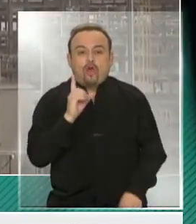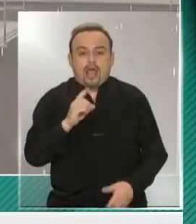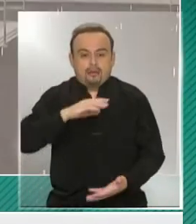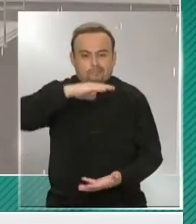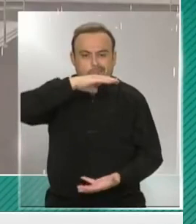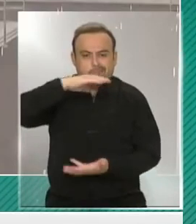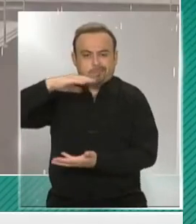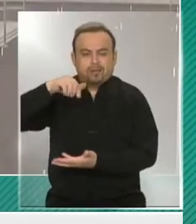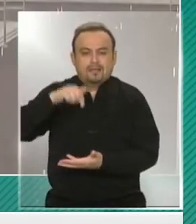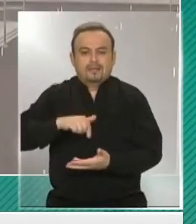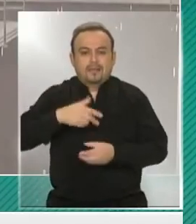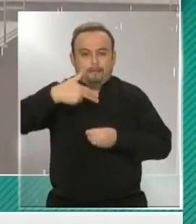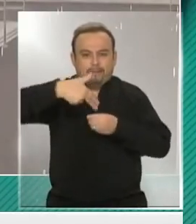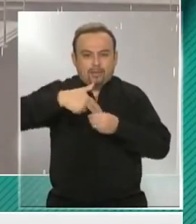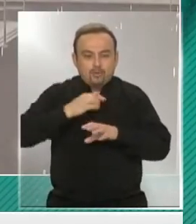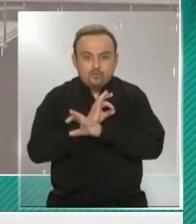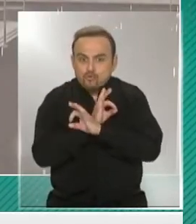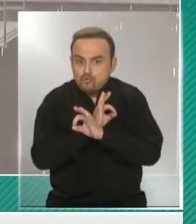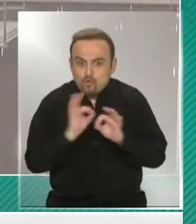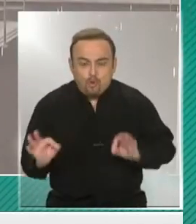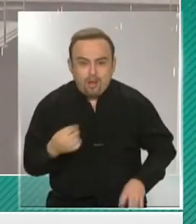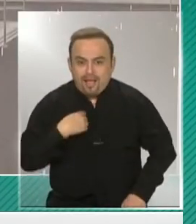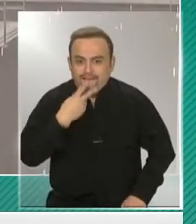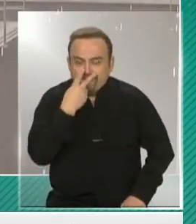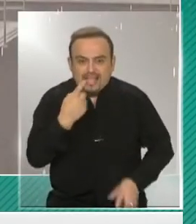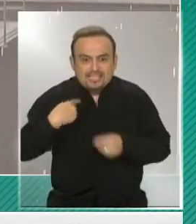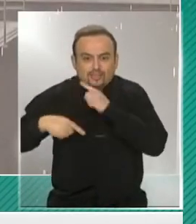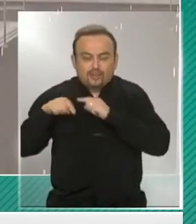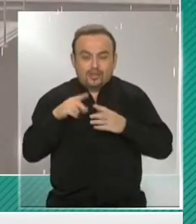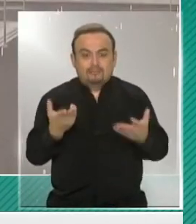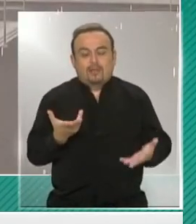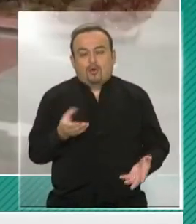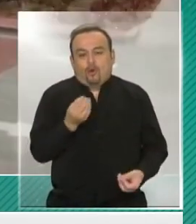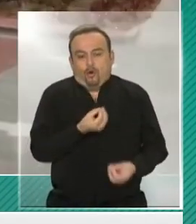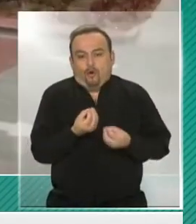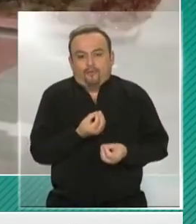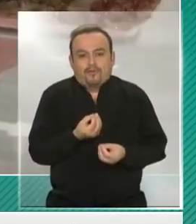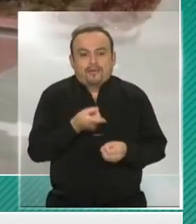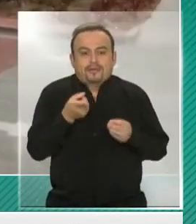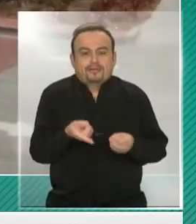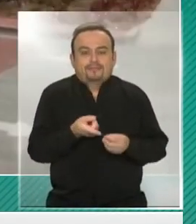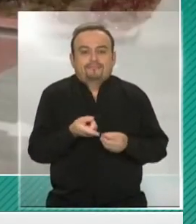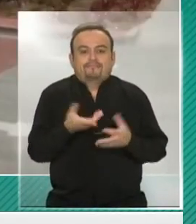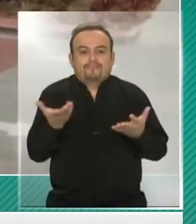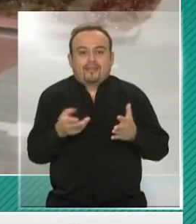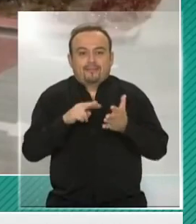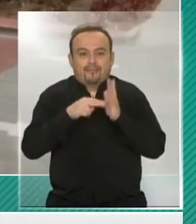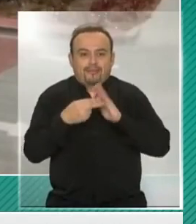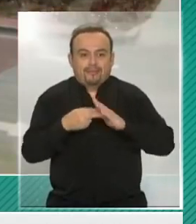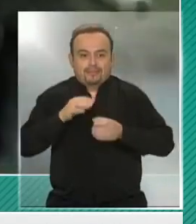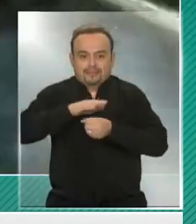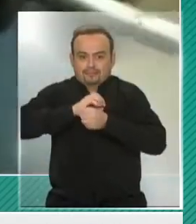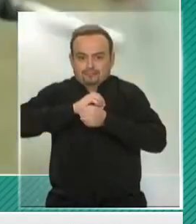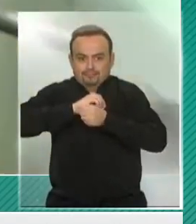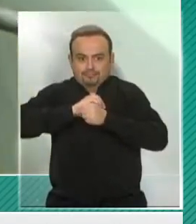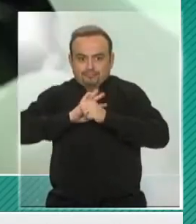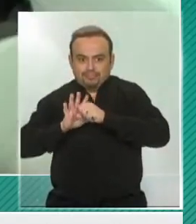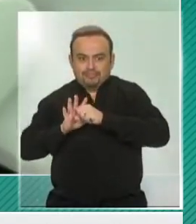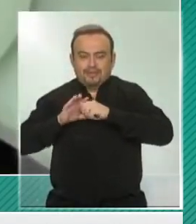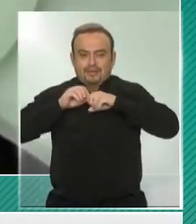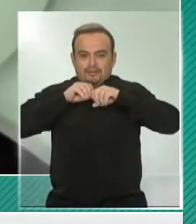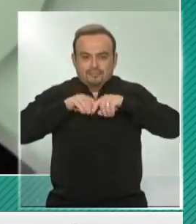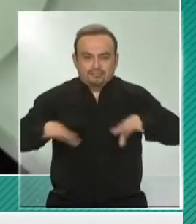barril algo que no se había visto nunca en la historia y que lógicamente tiene que ver con esta contingencia que estamos